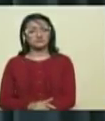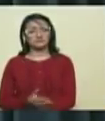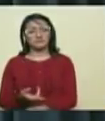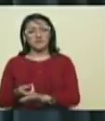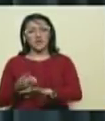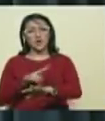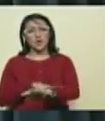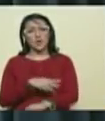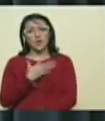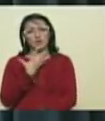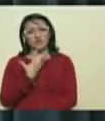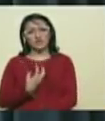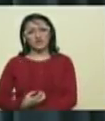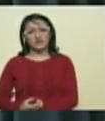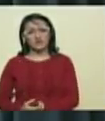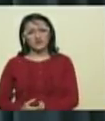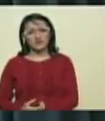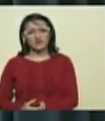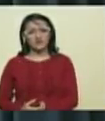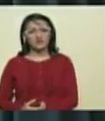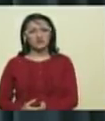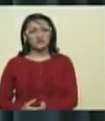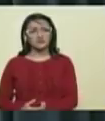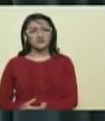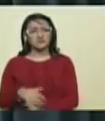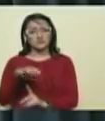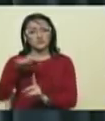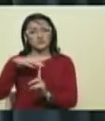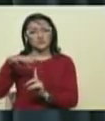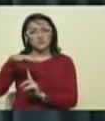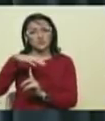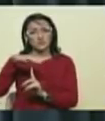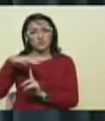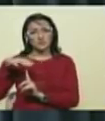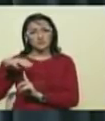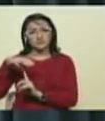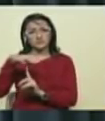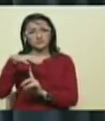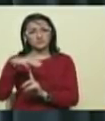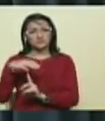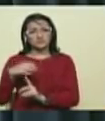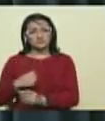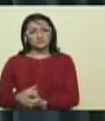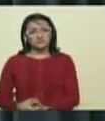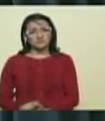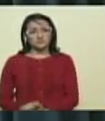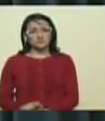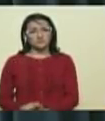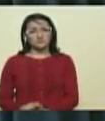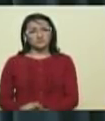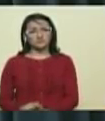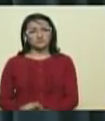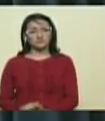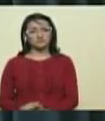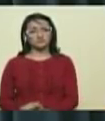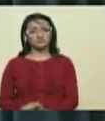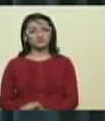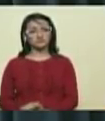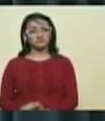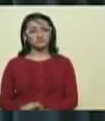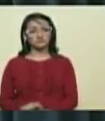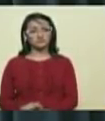y triste funcionario que haya deambulado por ese organismo, y vaya que debió aplicarse para hacer méritos en